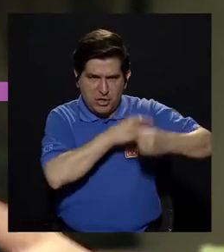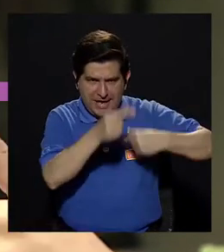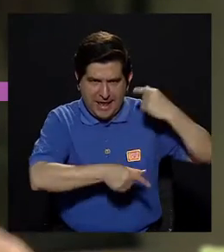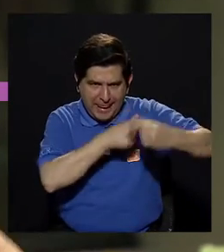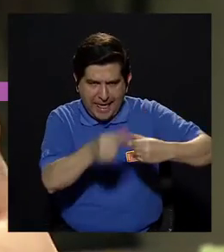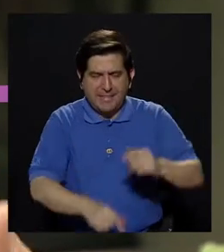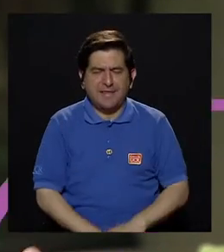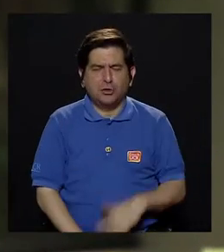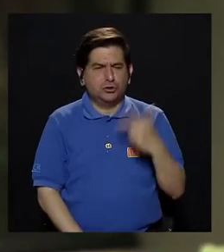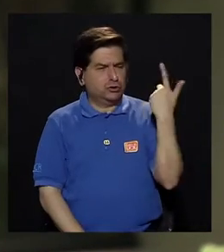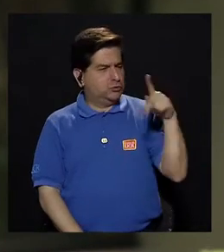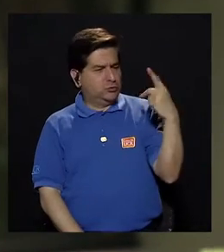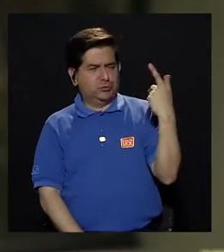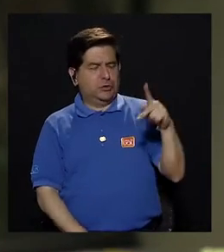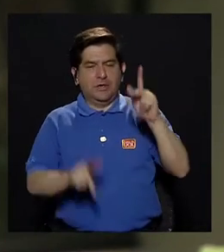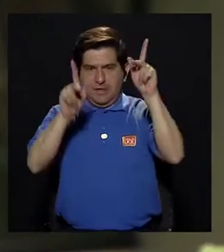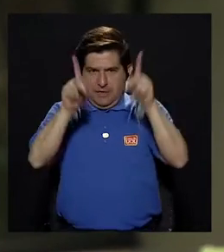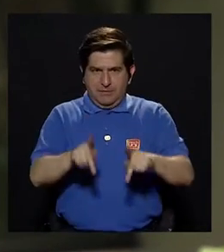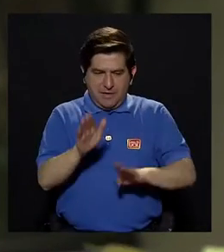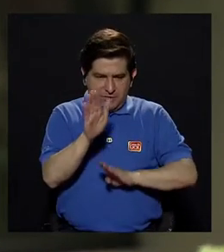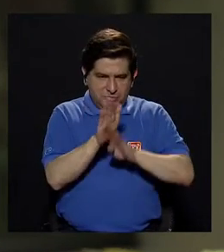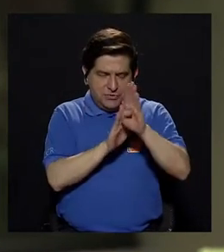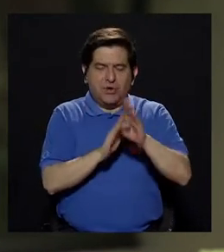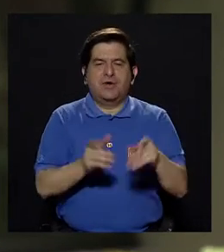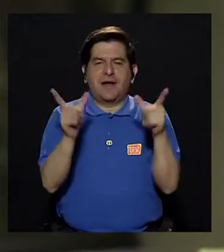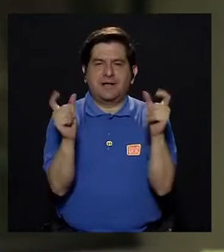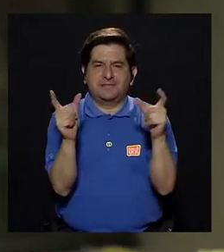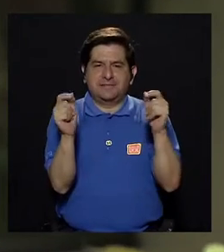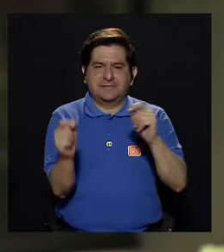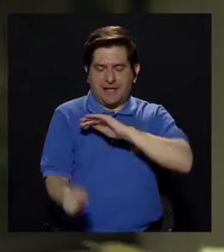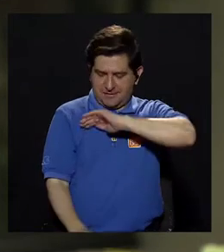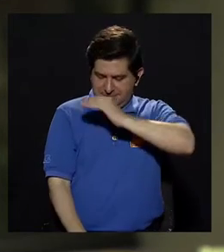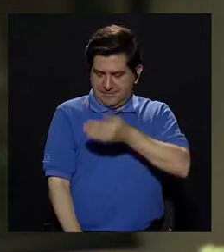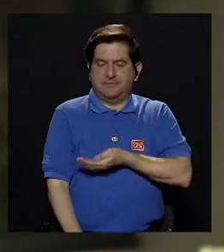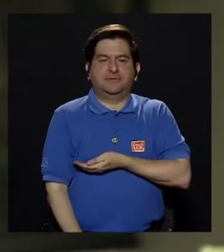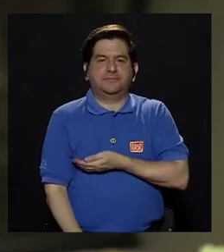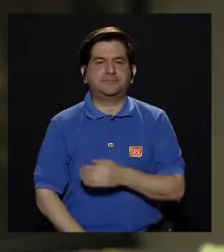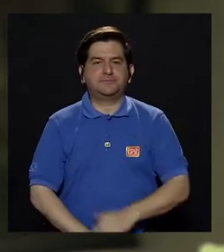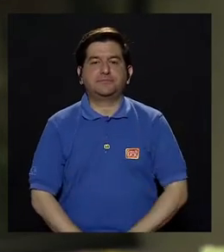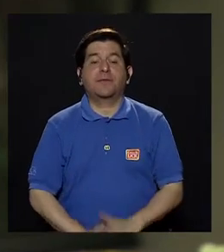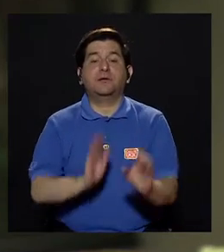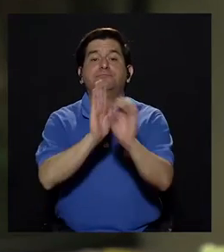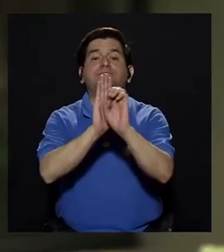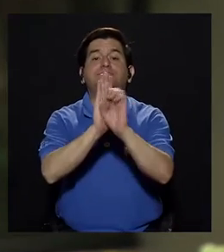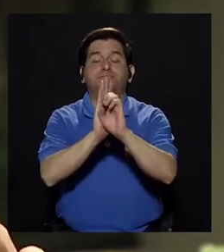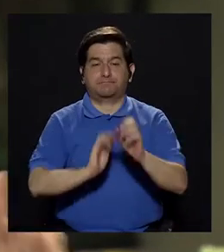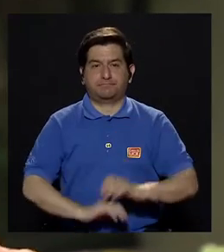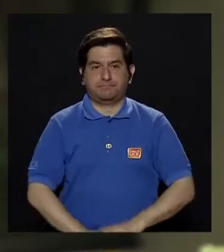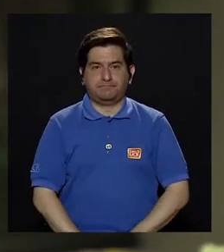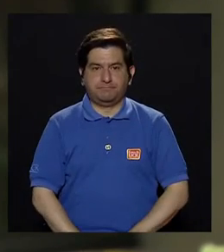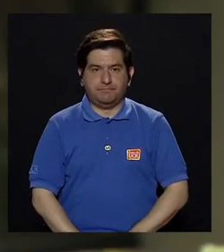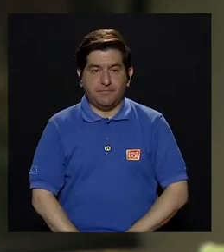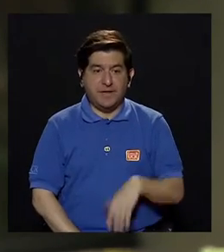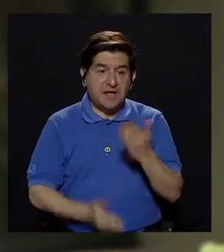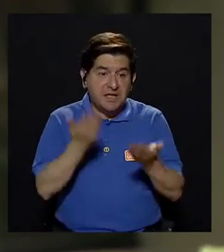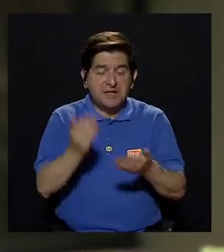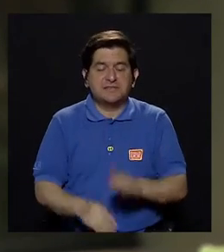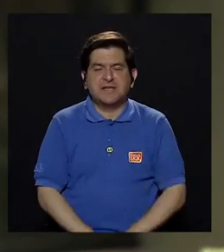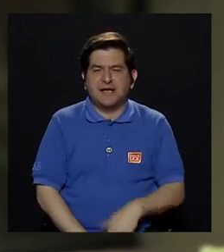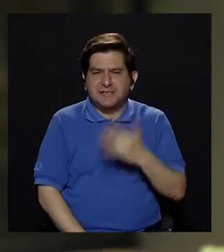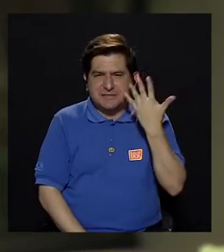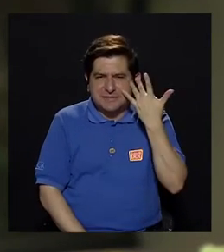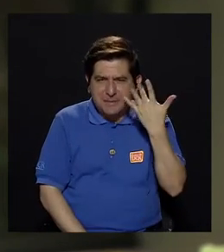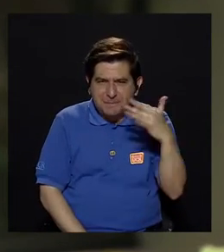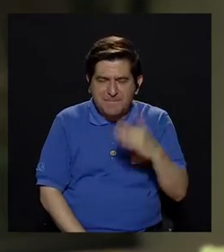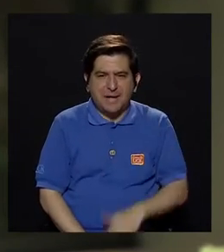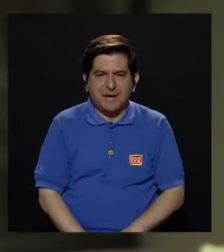son muy riesgosos para que las personas desarrollen cáncer de mama. Y por ejemplo, y esto aunque suene a chiste,